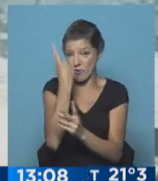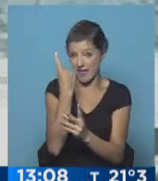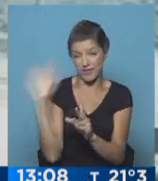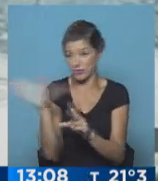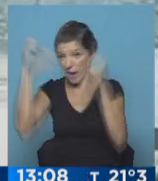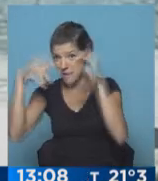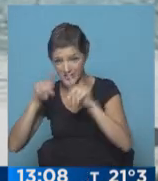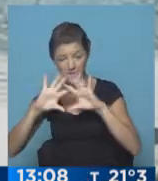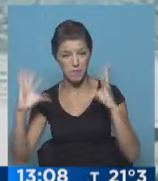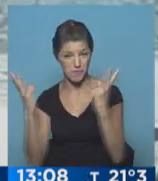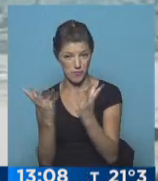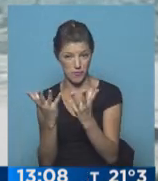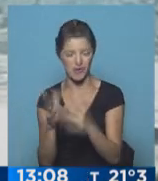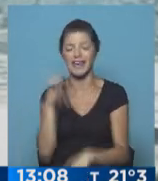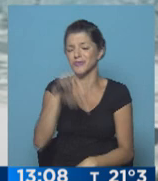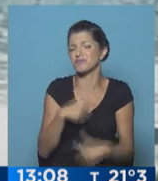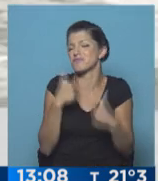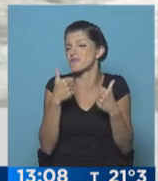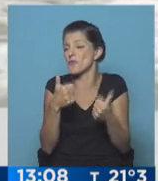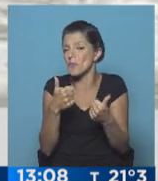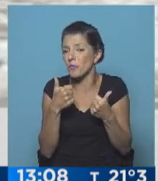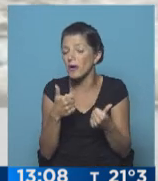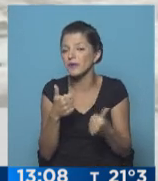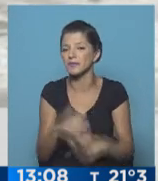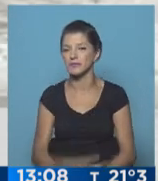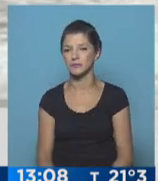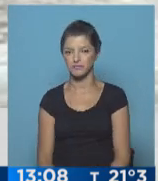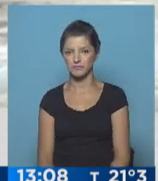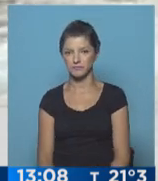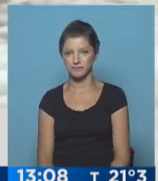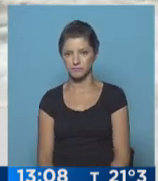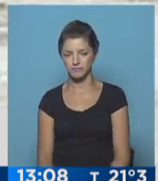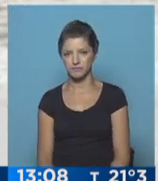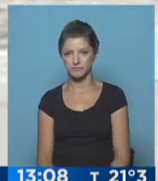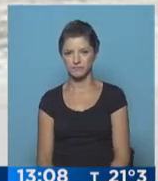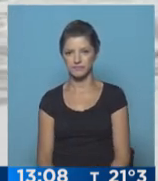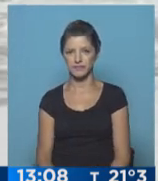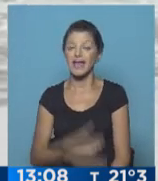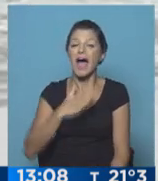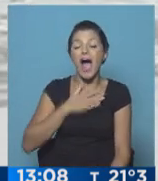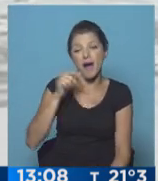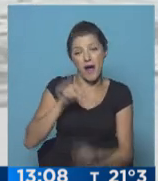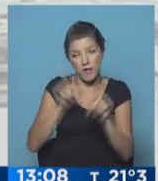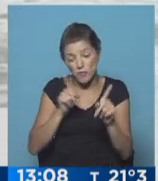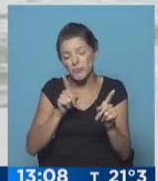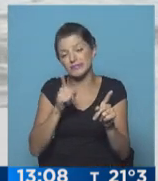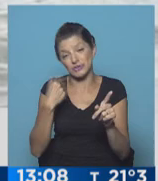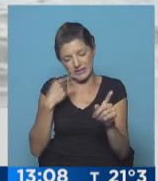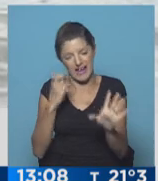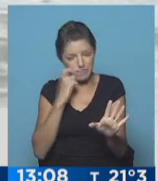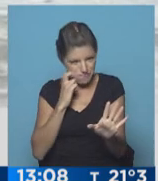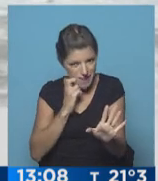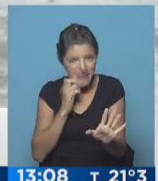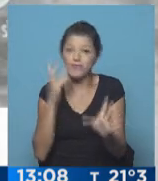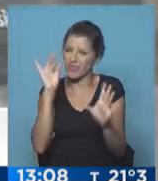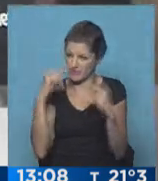Esto es espectacular. Uno ya tenía unos años y me cuesta hacer el viaje, pero lo